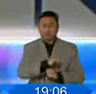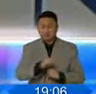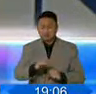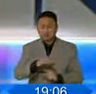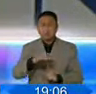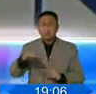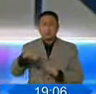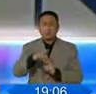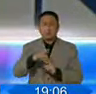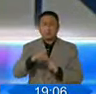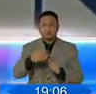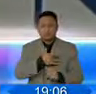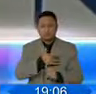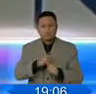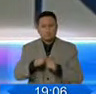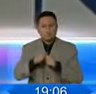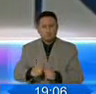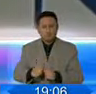de